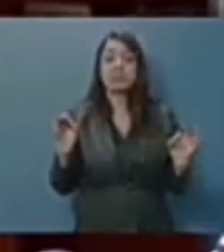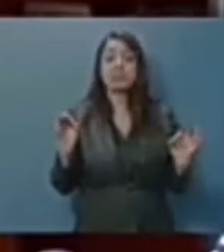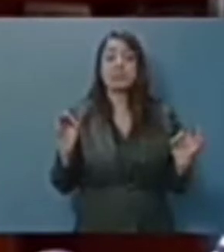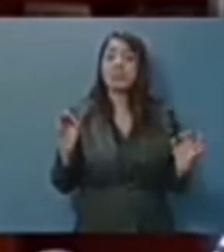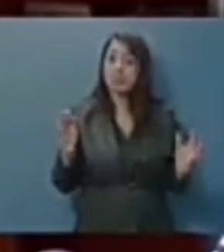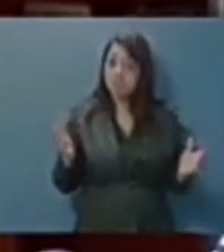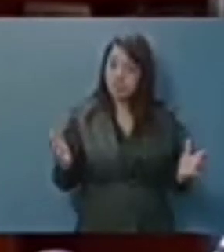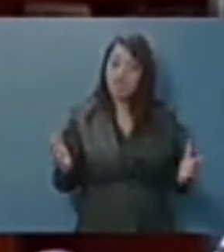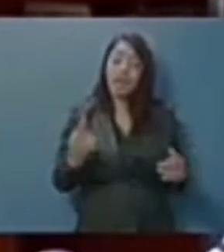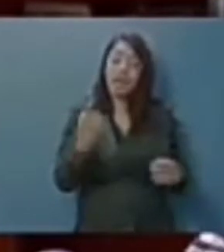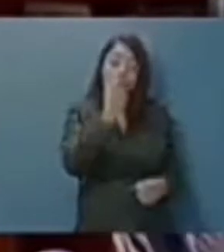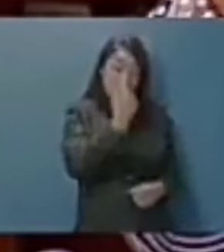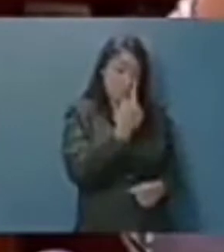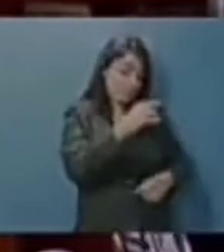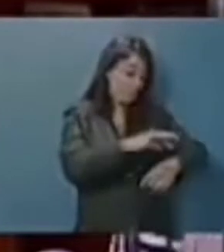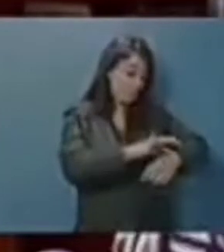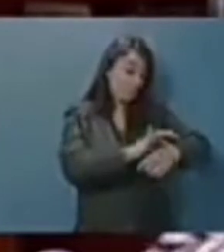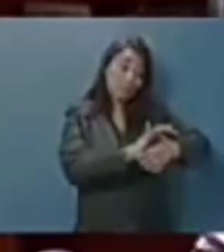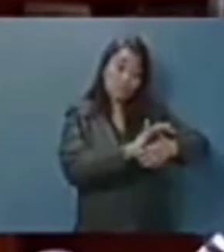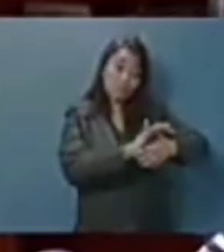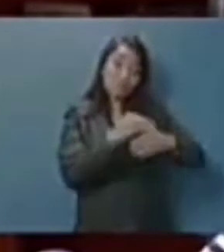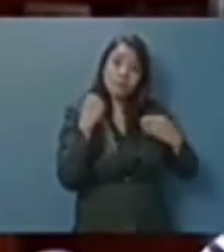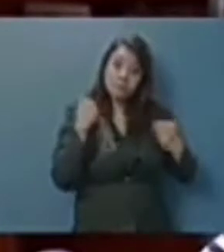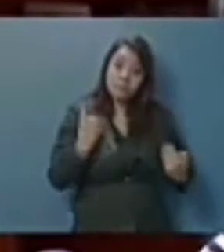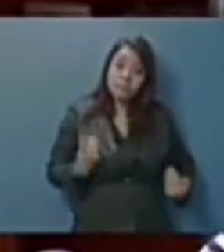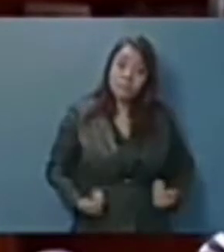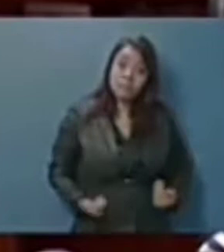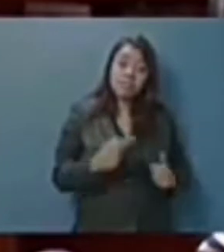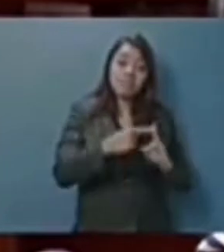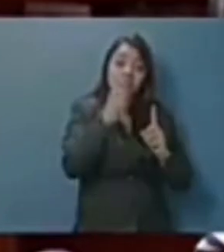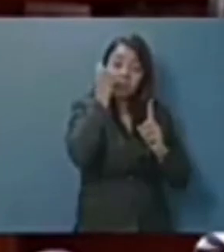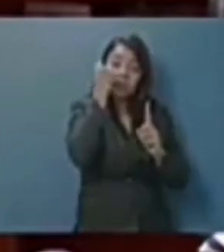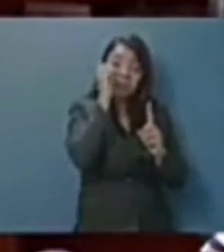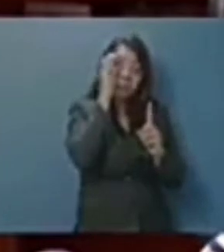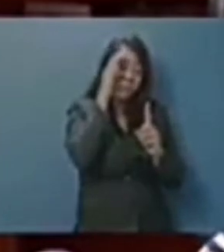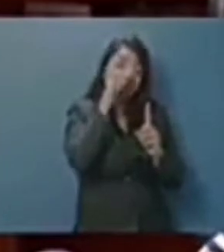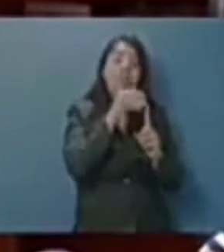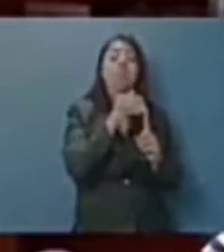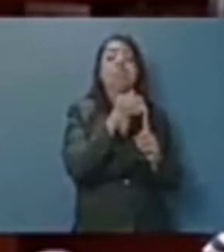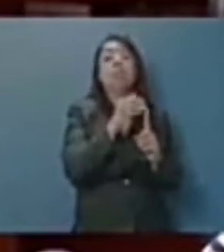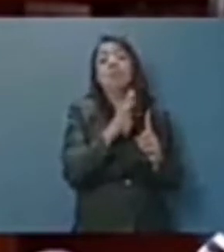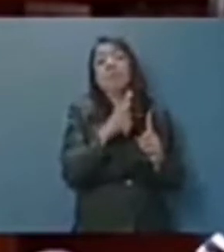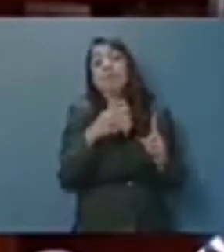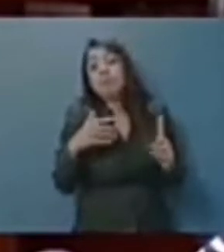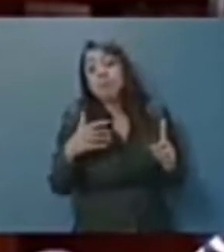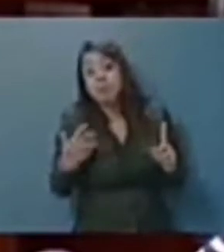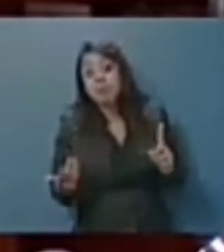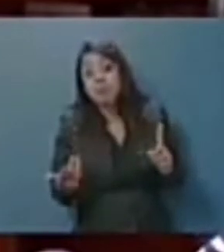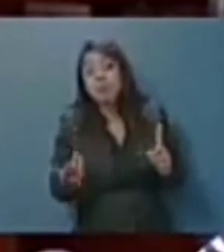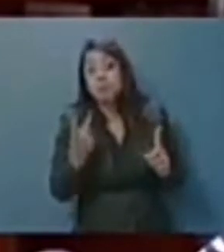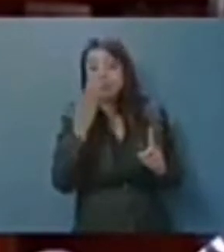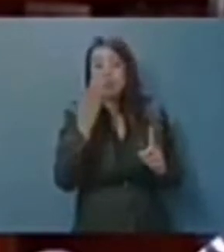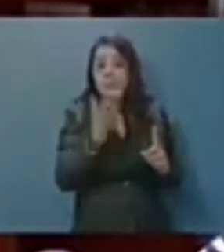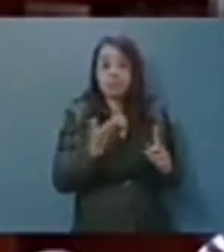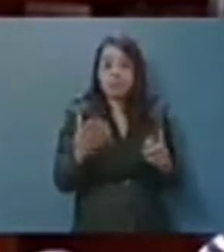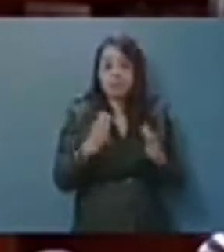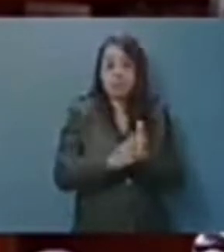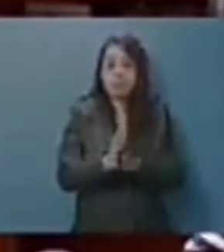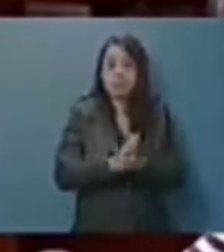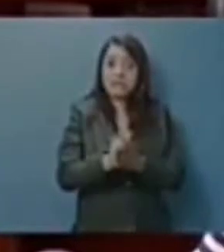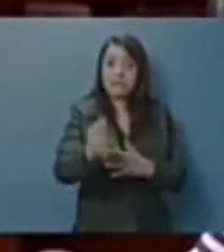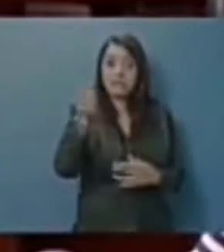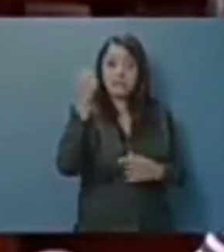el ser humano está en el centro de todo. Por eso hay dos cosas importantes